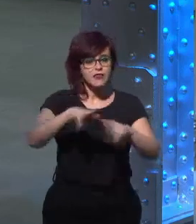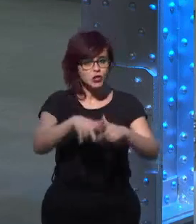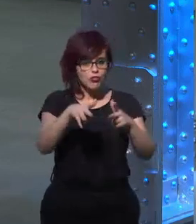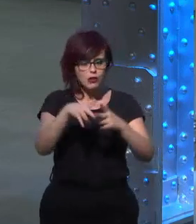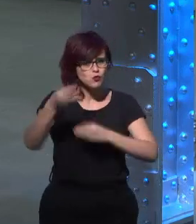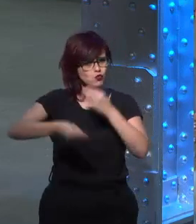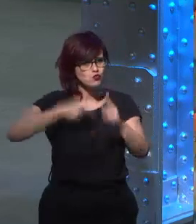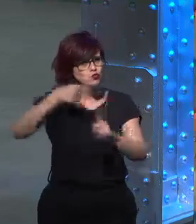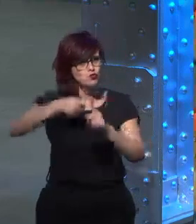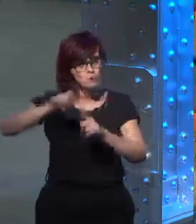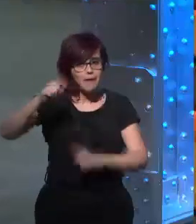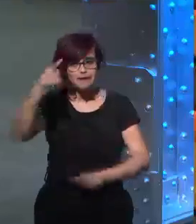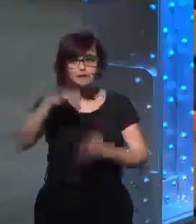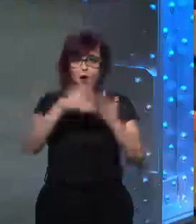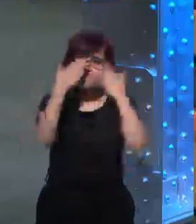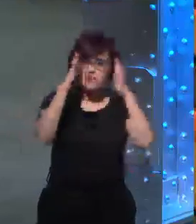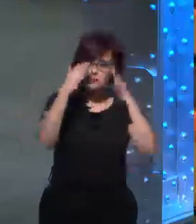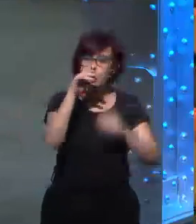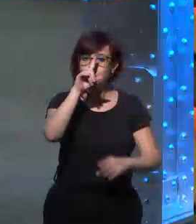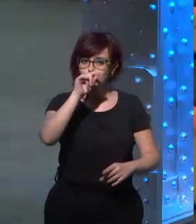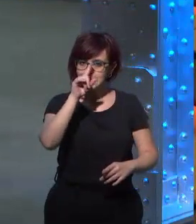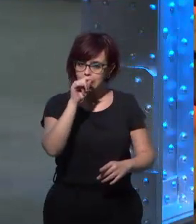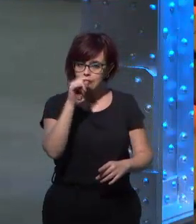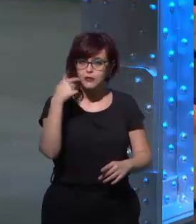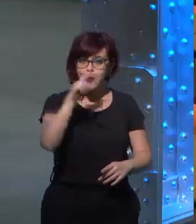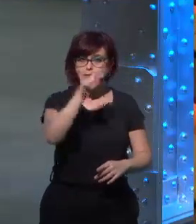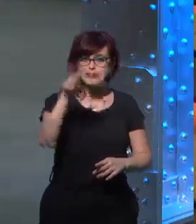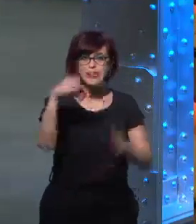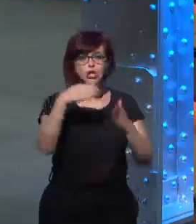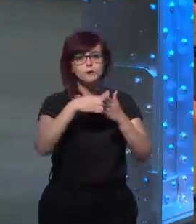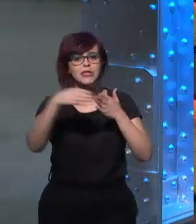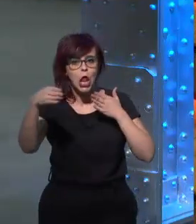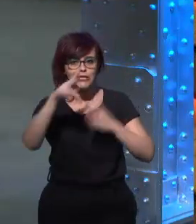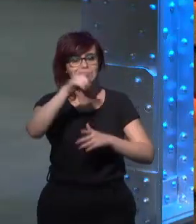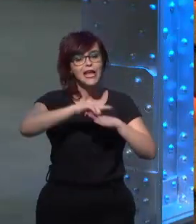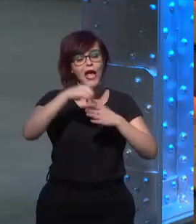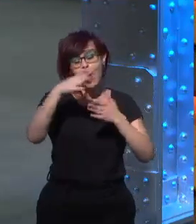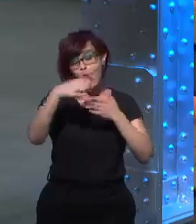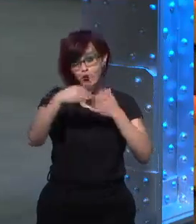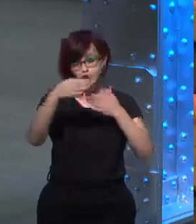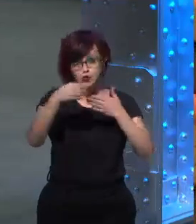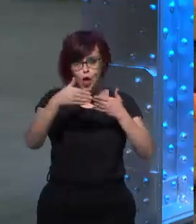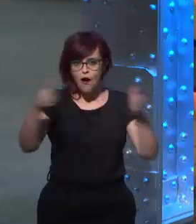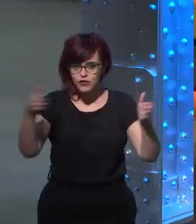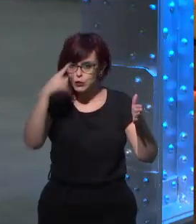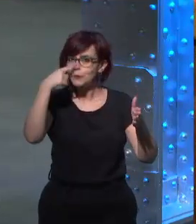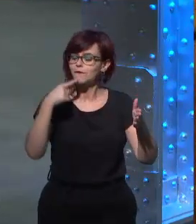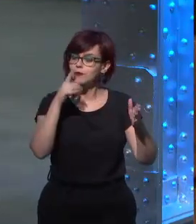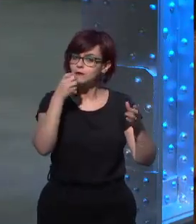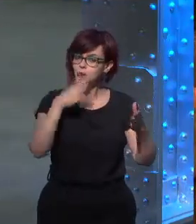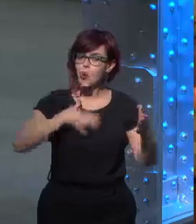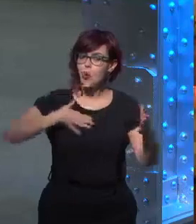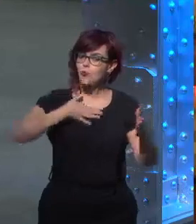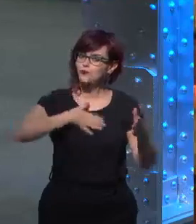de redes sociales como Facebook o como Twitter, con 22 millones de cuentas abiertas, y en eso, oye, nos da mucho gusto decir